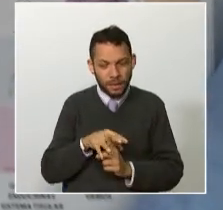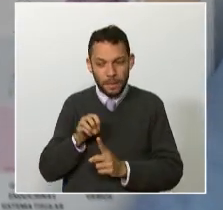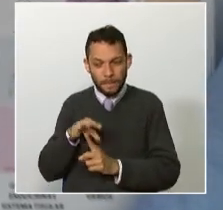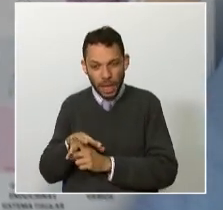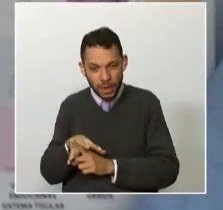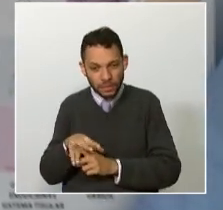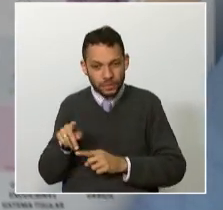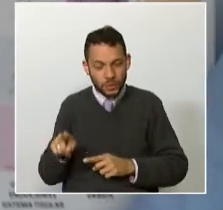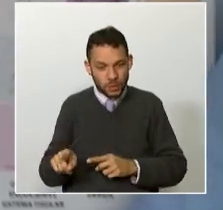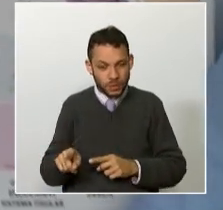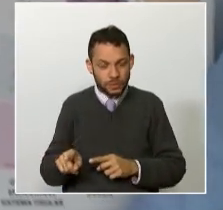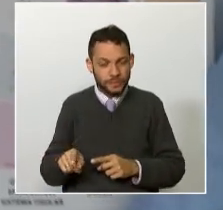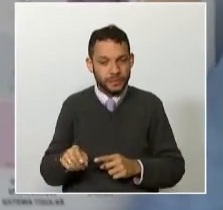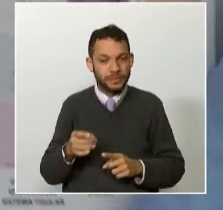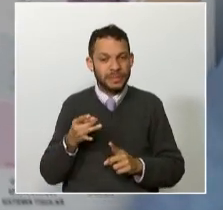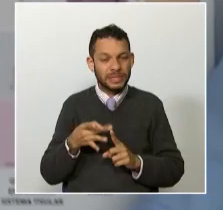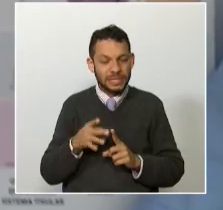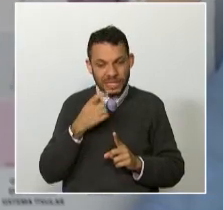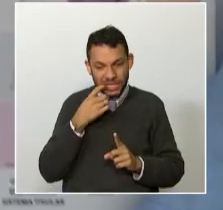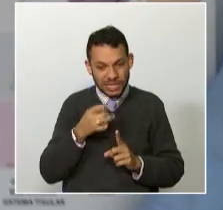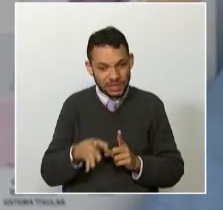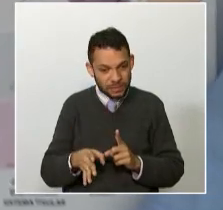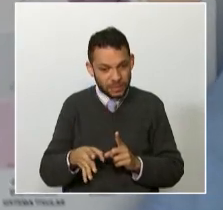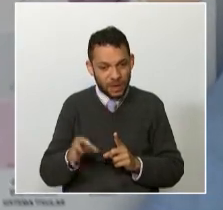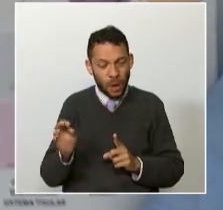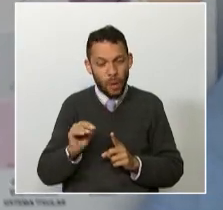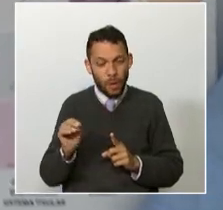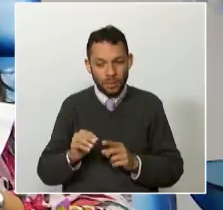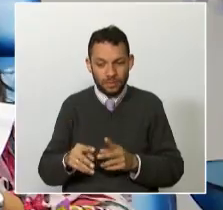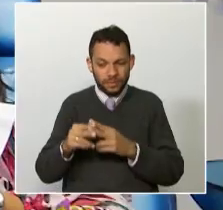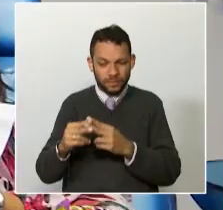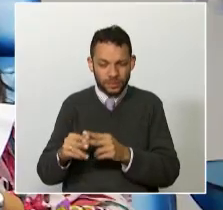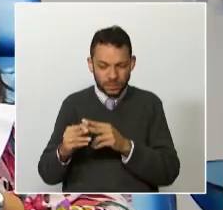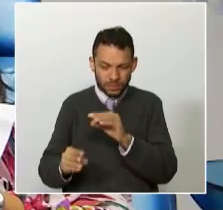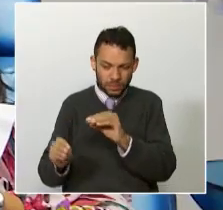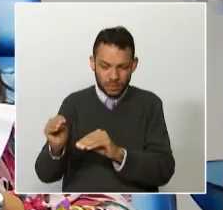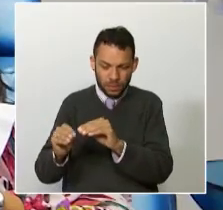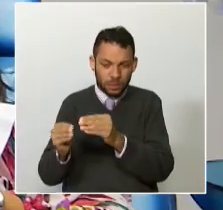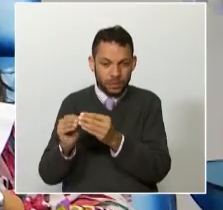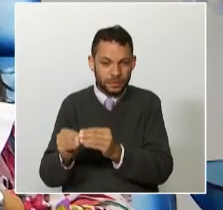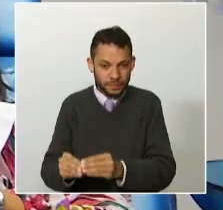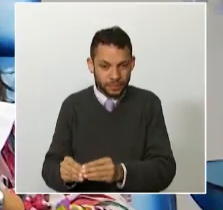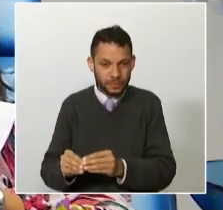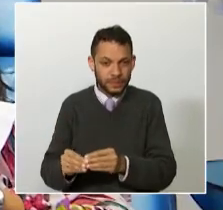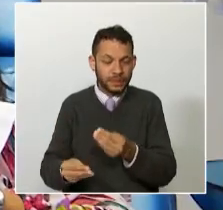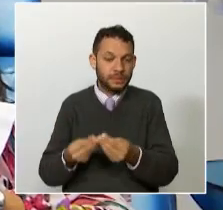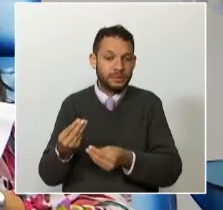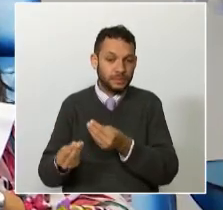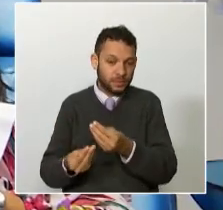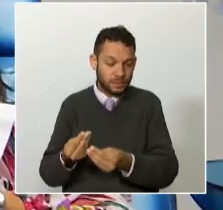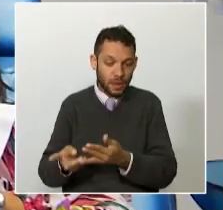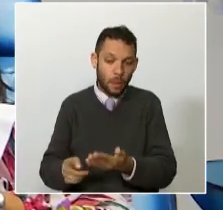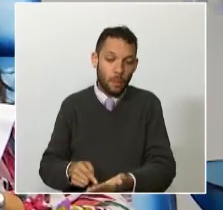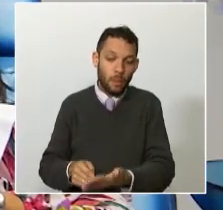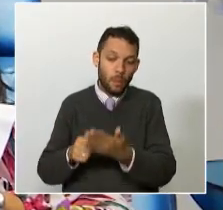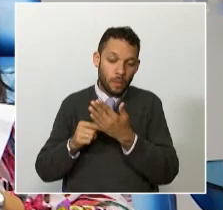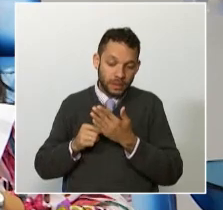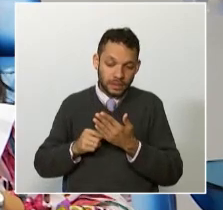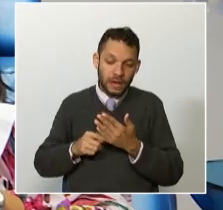una amalgama, un metal, hay un implante mal colocado, entonces se nos puede reflejar a otra